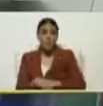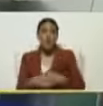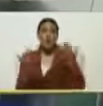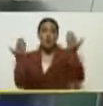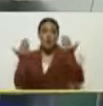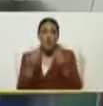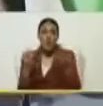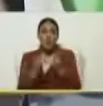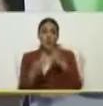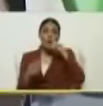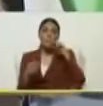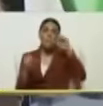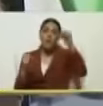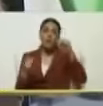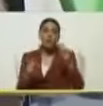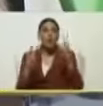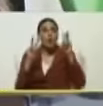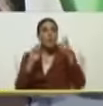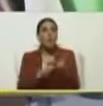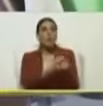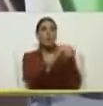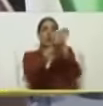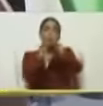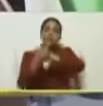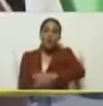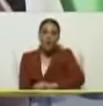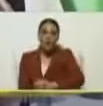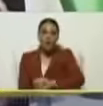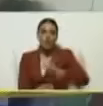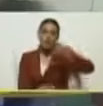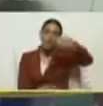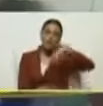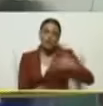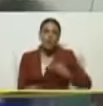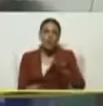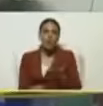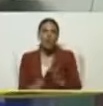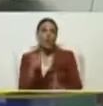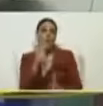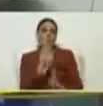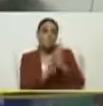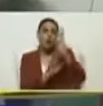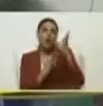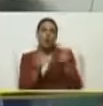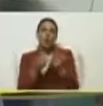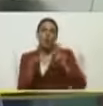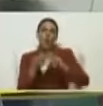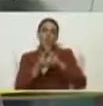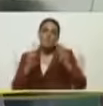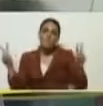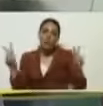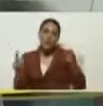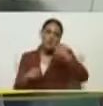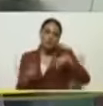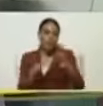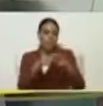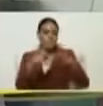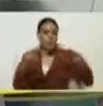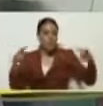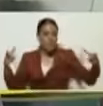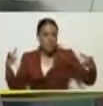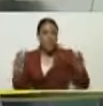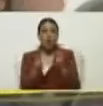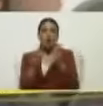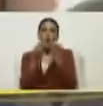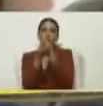con Maduro más cambios y transformaciones para llevar al país en paz, al crecimiento, a la